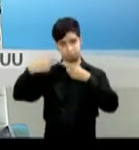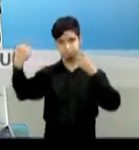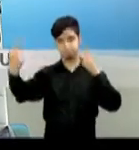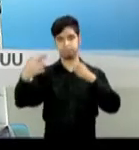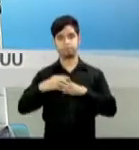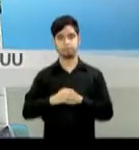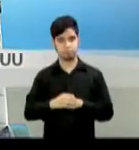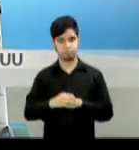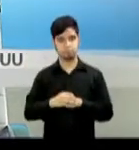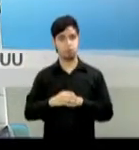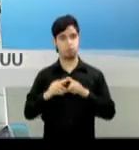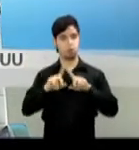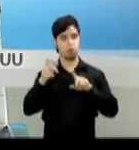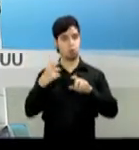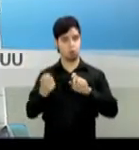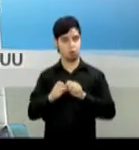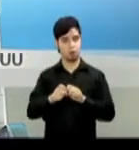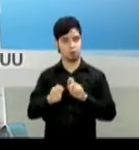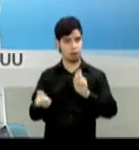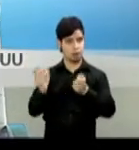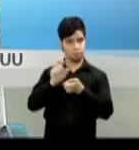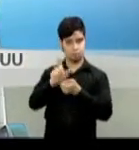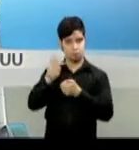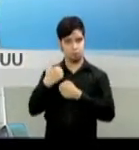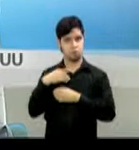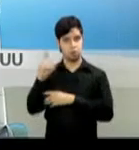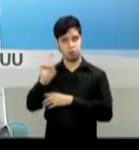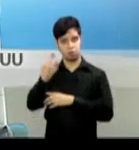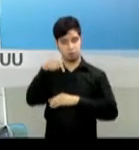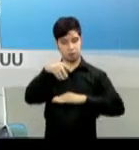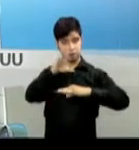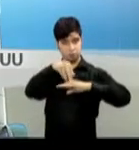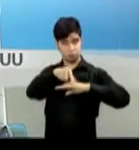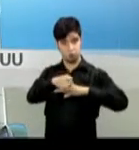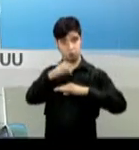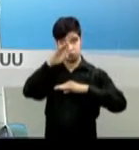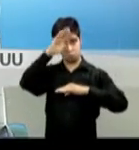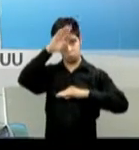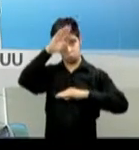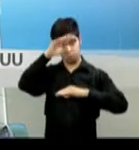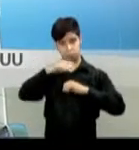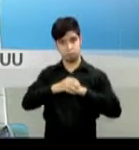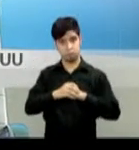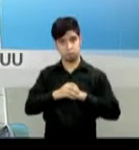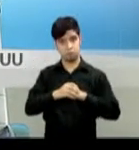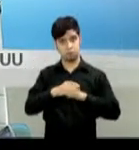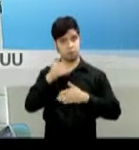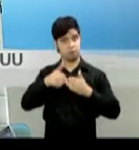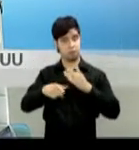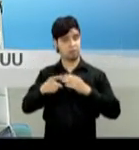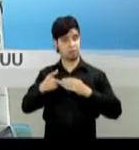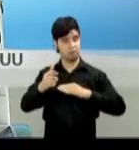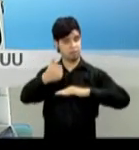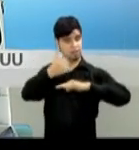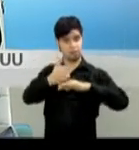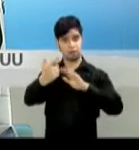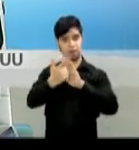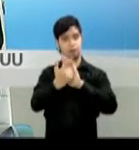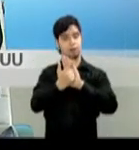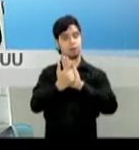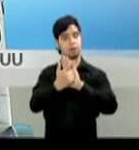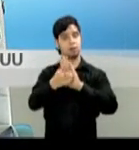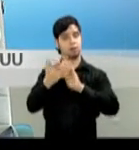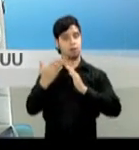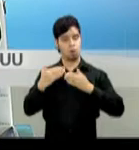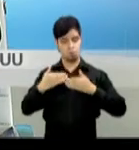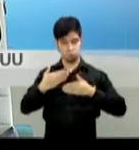cambio democrático en Cuba, que es el fin que establece la ley que establece el embargo, ¿no? Que haya un progreso hacia la